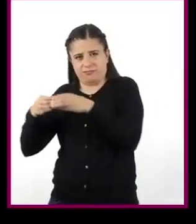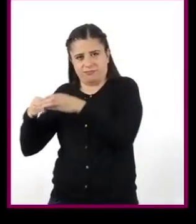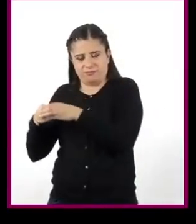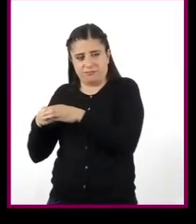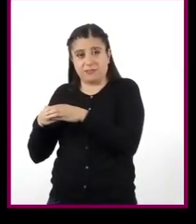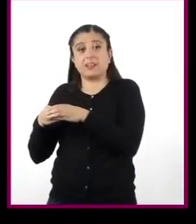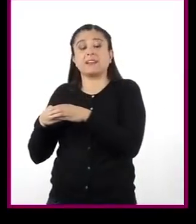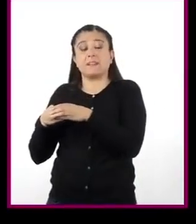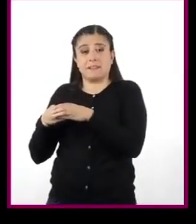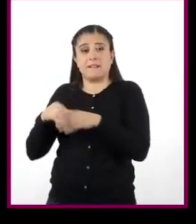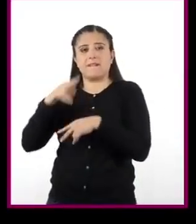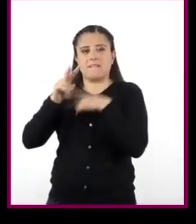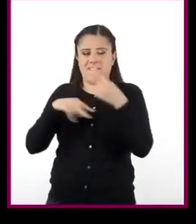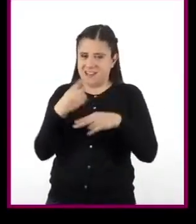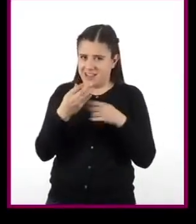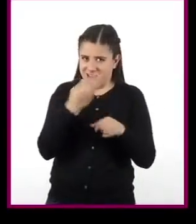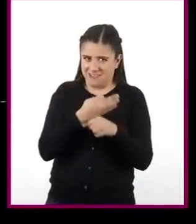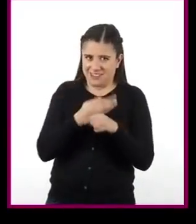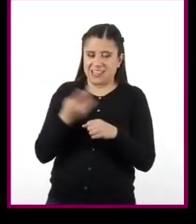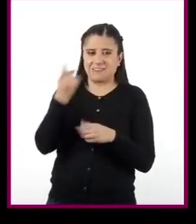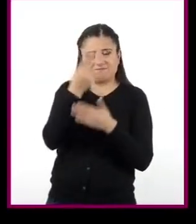a graficar